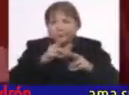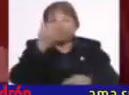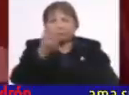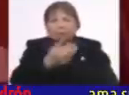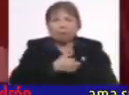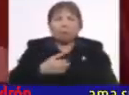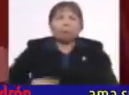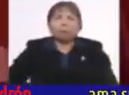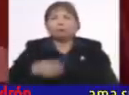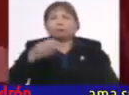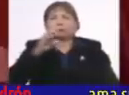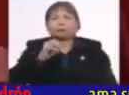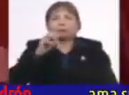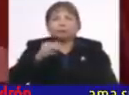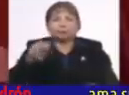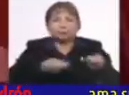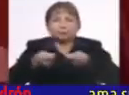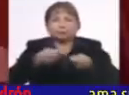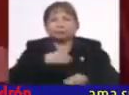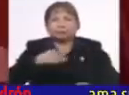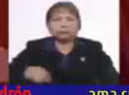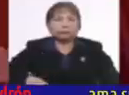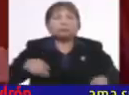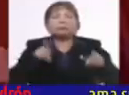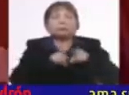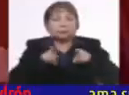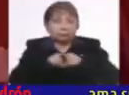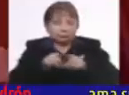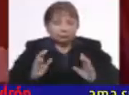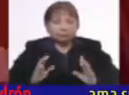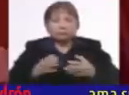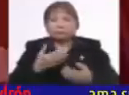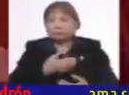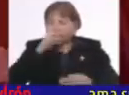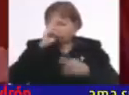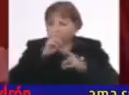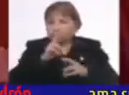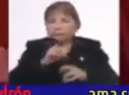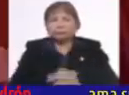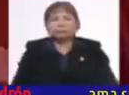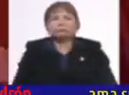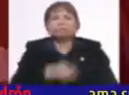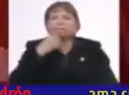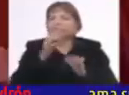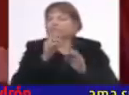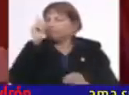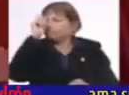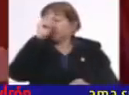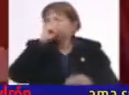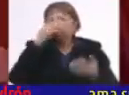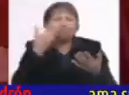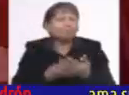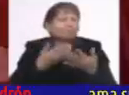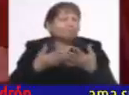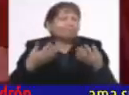presidente y no espere actividad en el ejecutivo pero también en el congreso y lo digo con todo respeto es imposible que ante